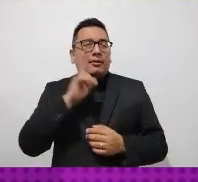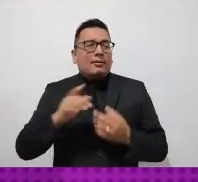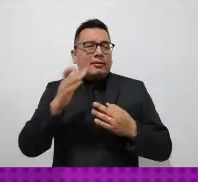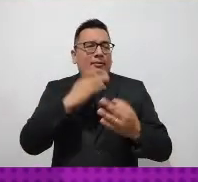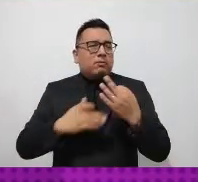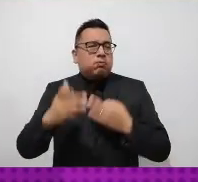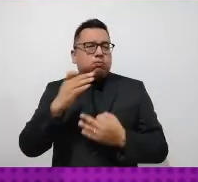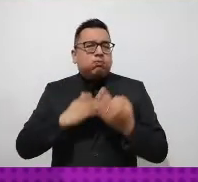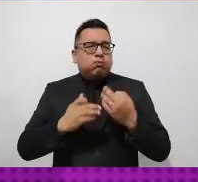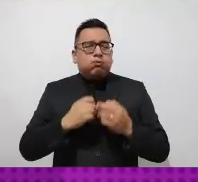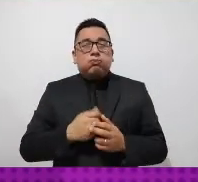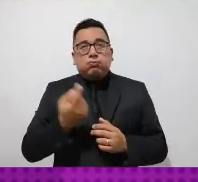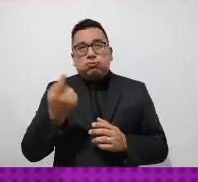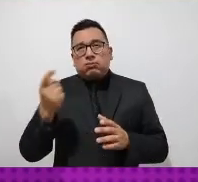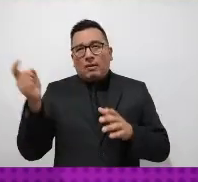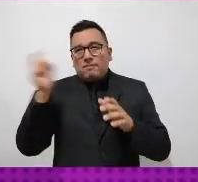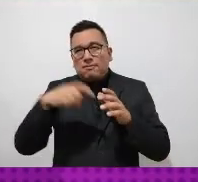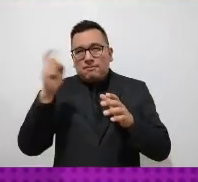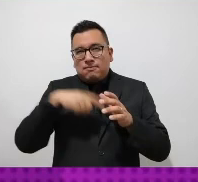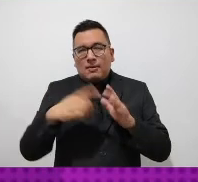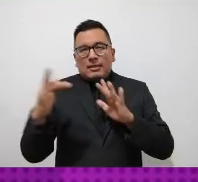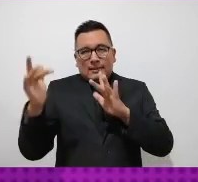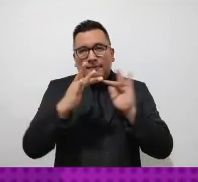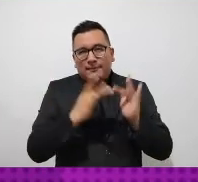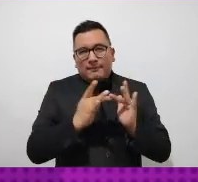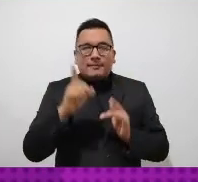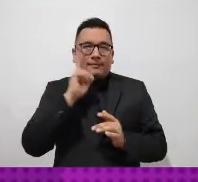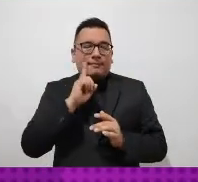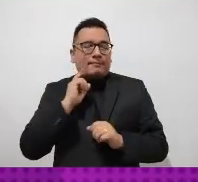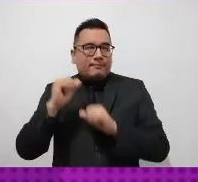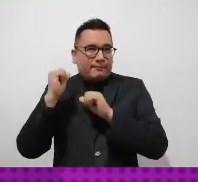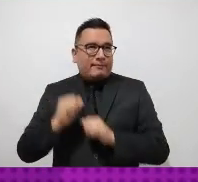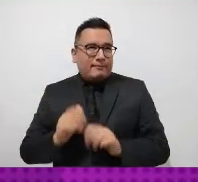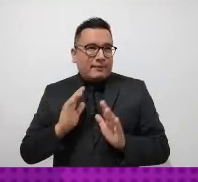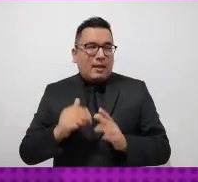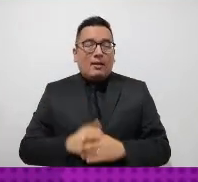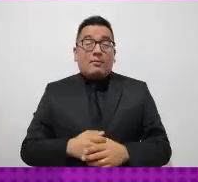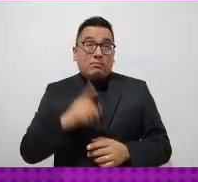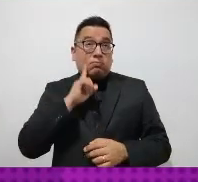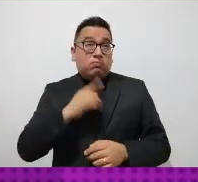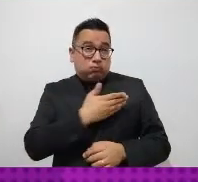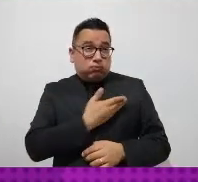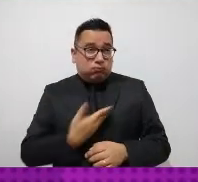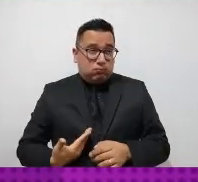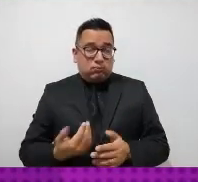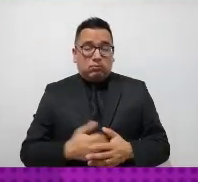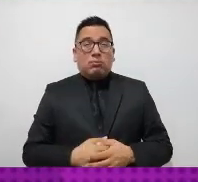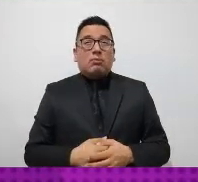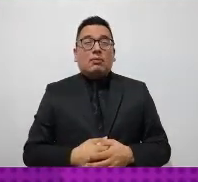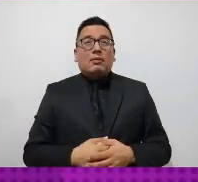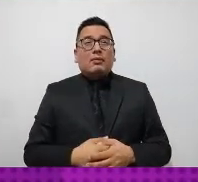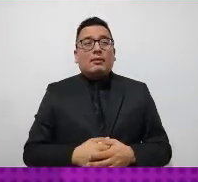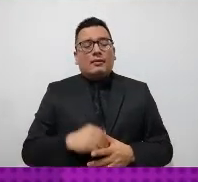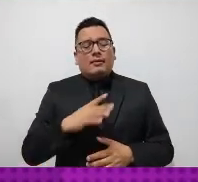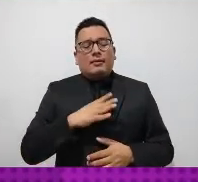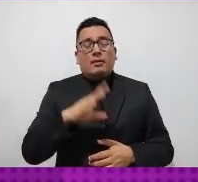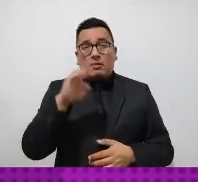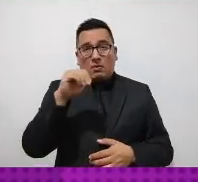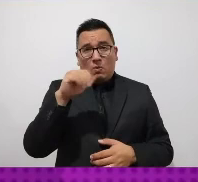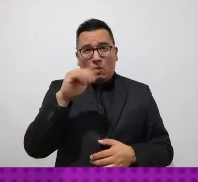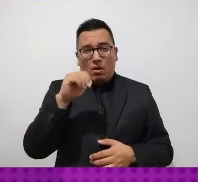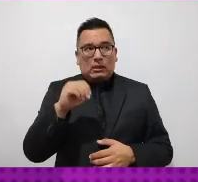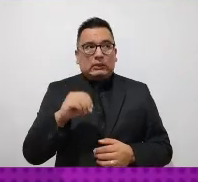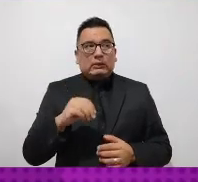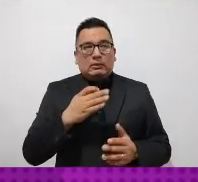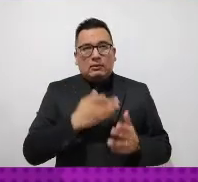todas las mujeres que ya se adhirieron a esta red, a todas las alcaldesas que son a la fecha 9